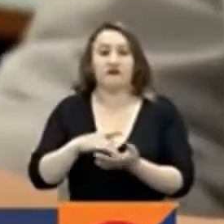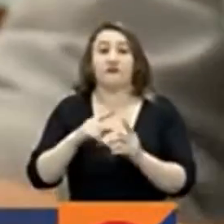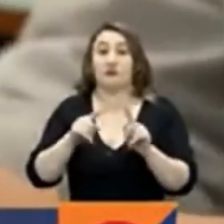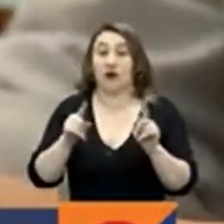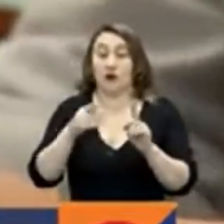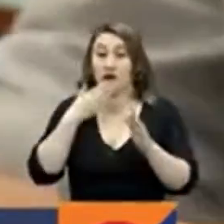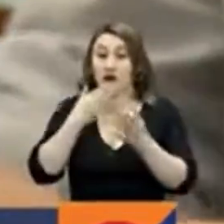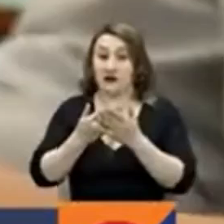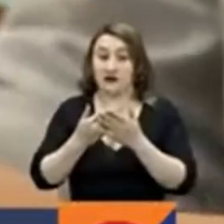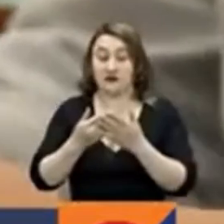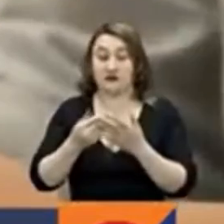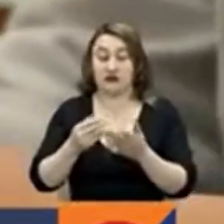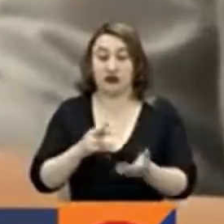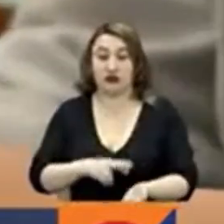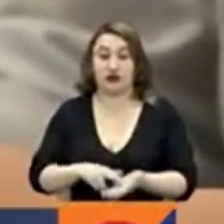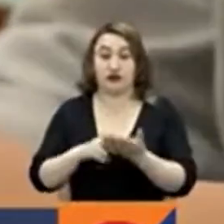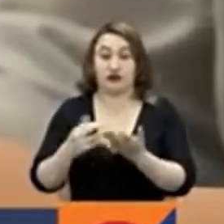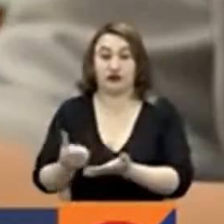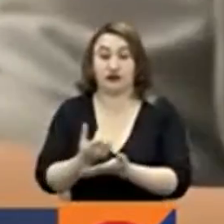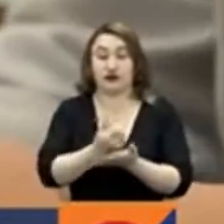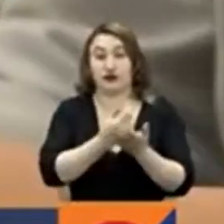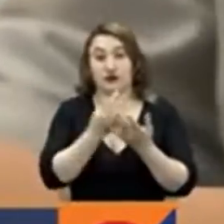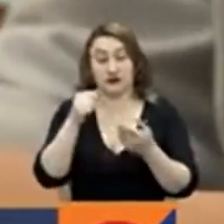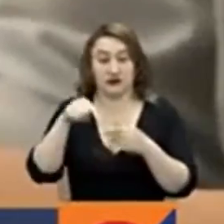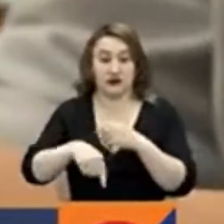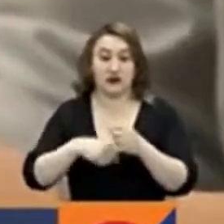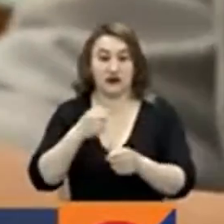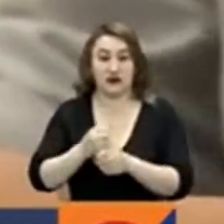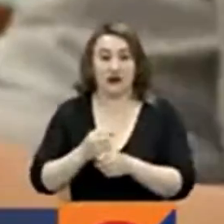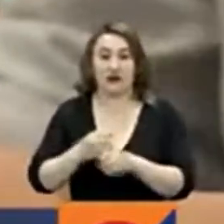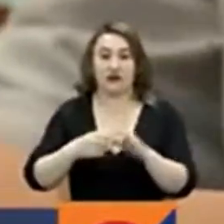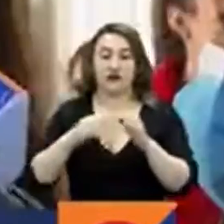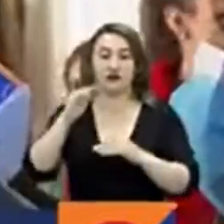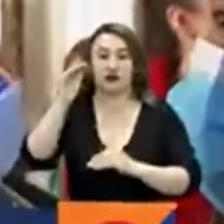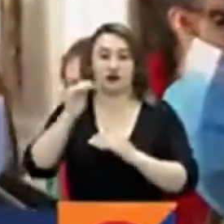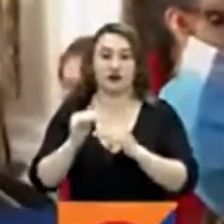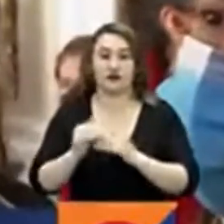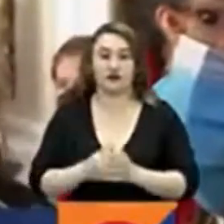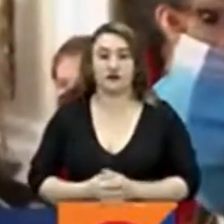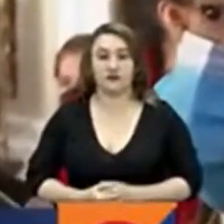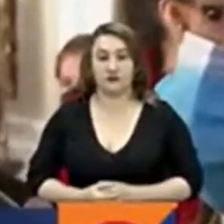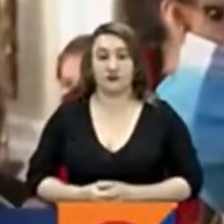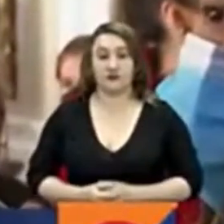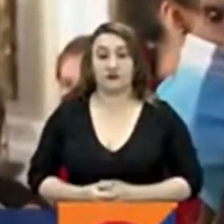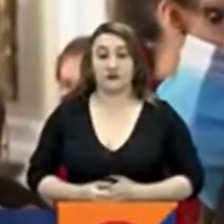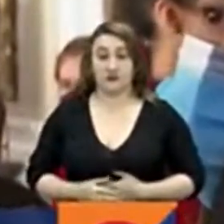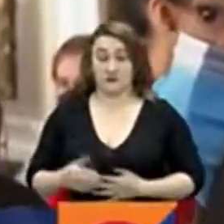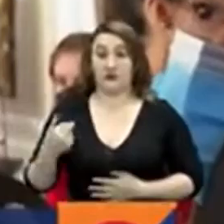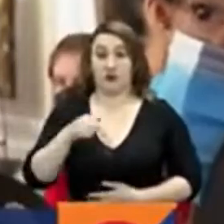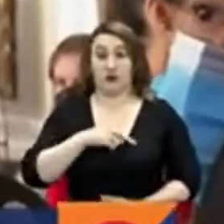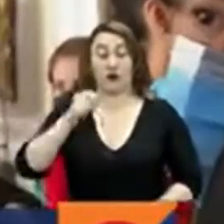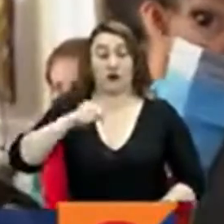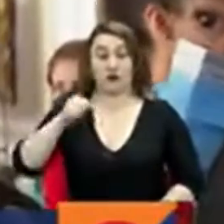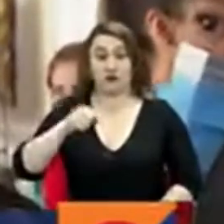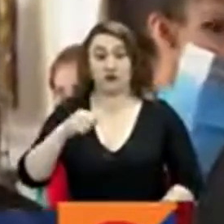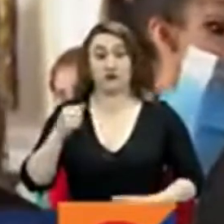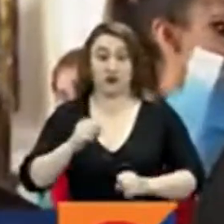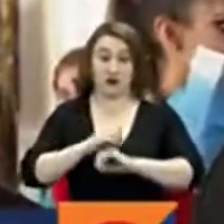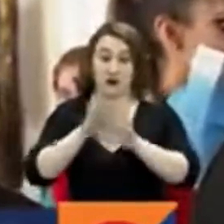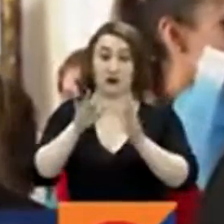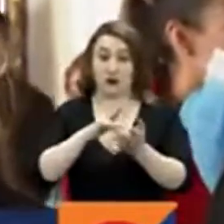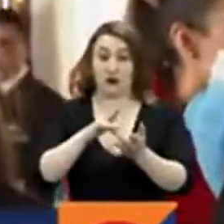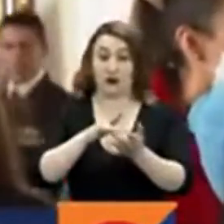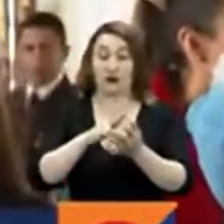al crecimiento y el recaudo tributario este año se tendrá la mayor reducción del déficit. Nosotros sí aumentamos el déficit y la deuda,